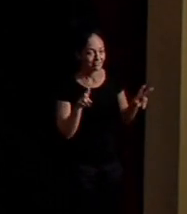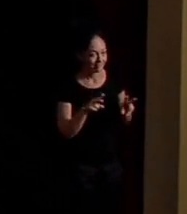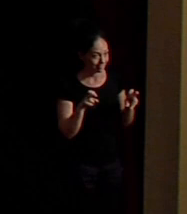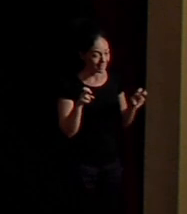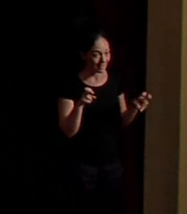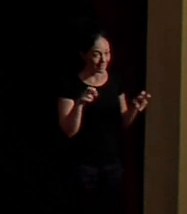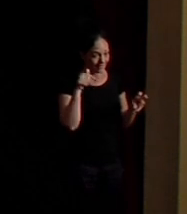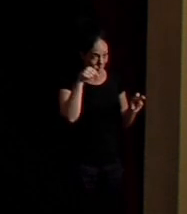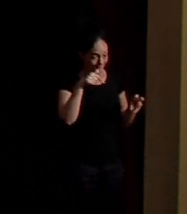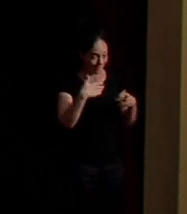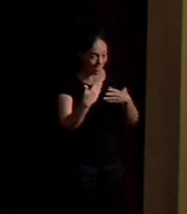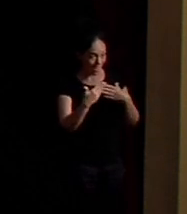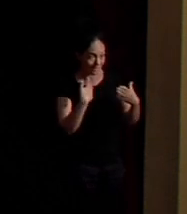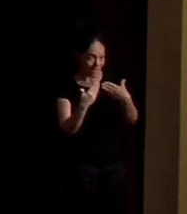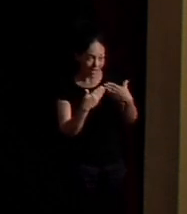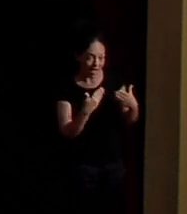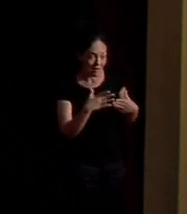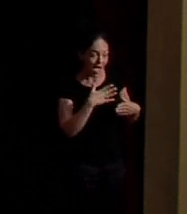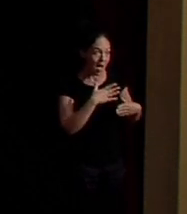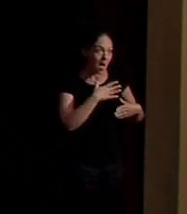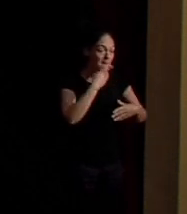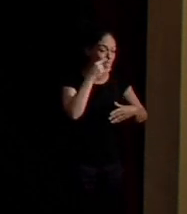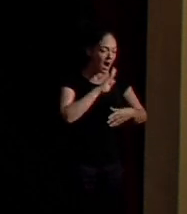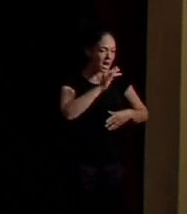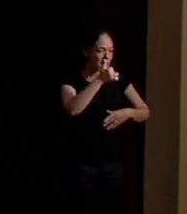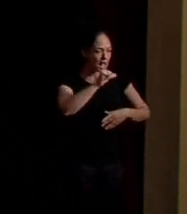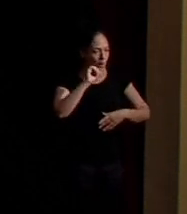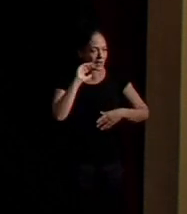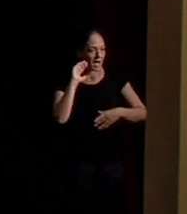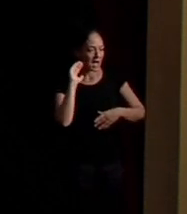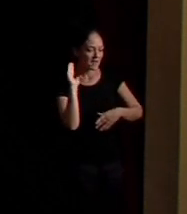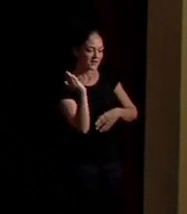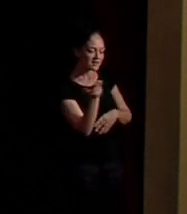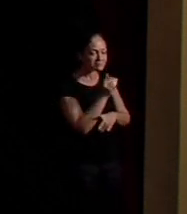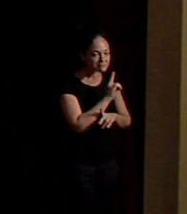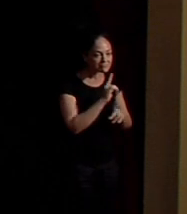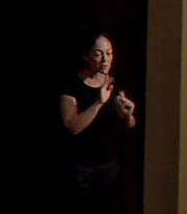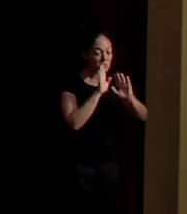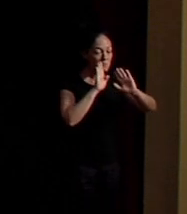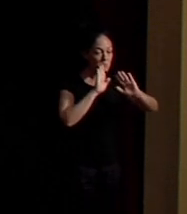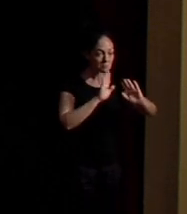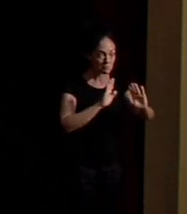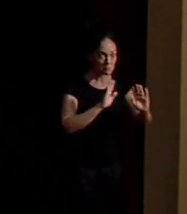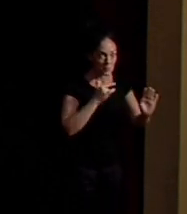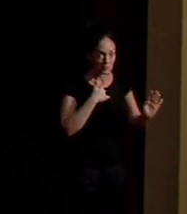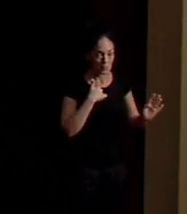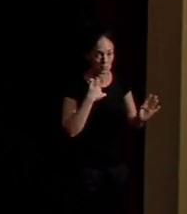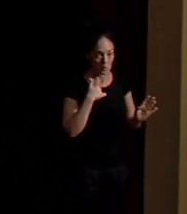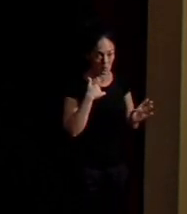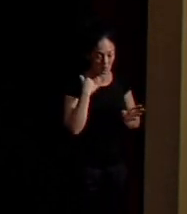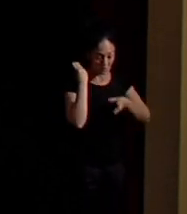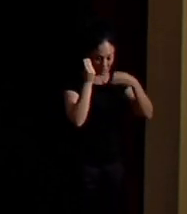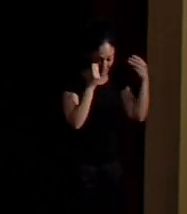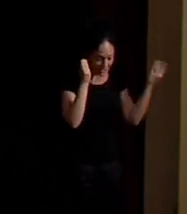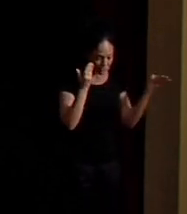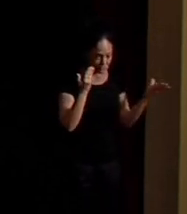a los hombres no nos incumbe o que no tiene que ver con nosotros, cuando creo que especialmente, o al menos el enfoque que yo voy a darle esta tarde,